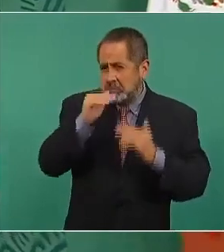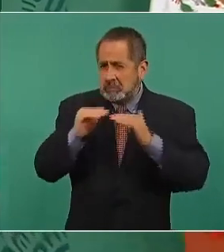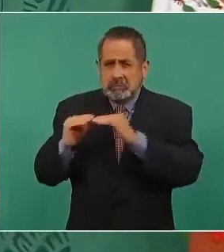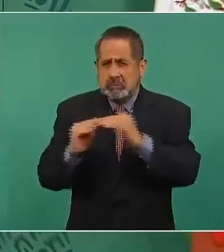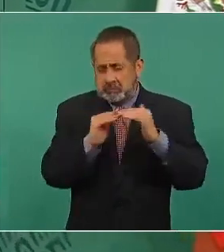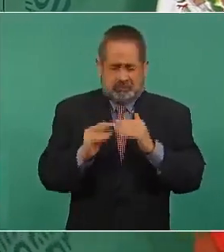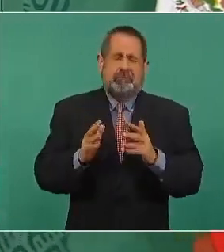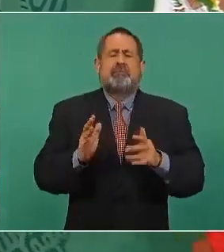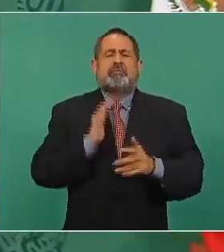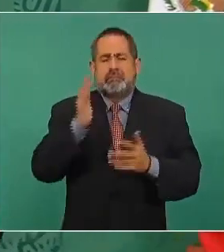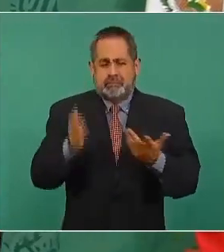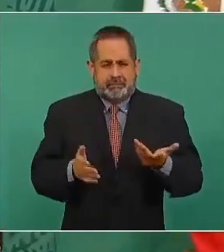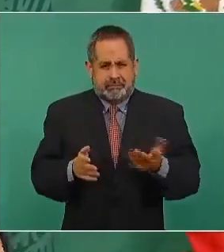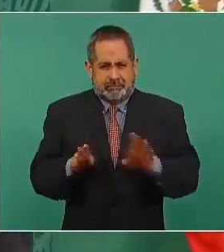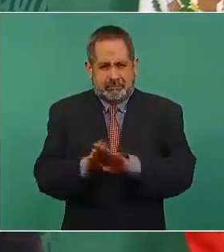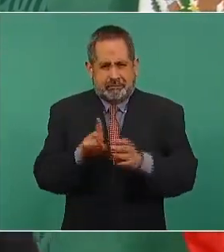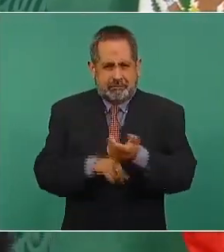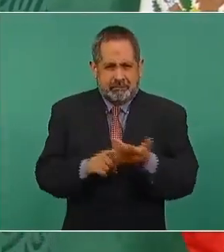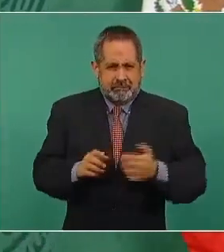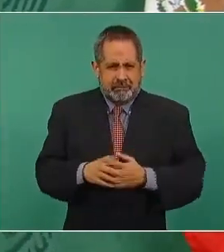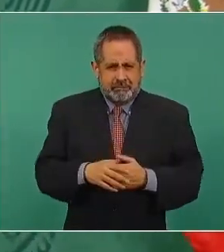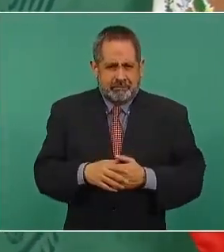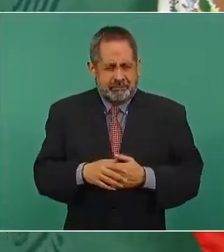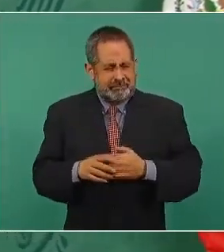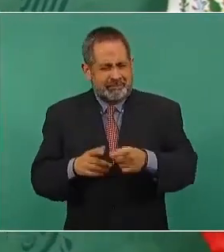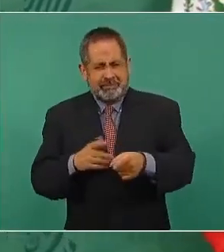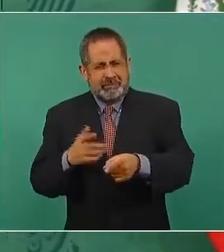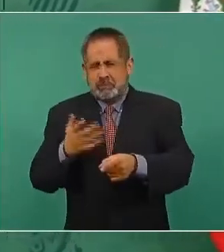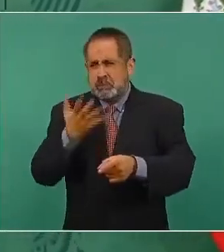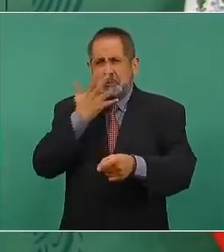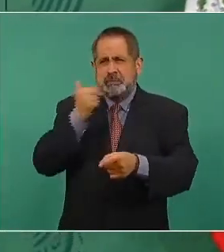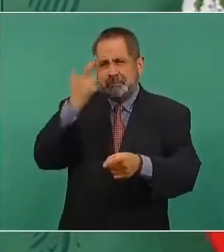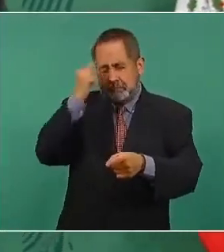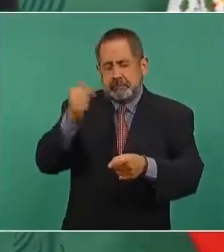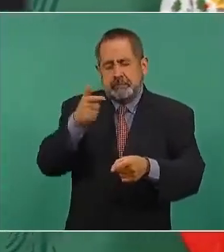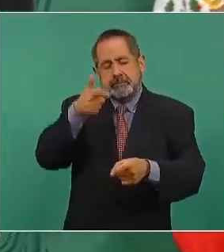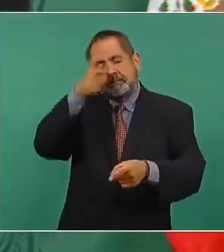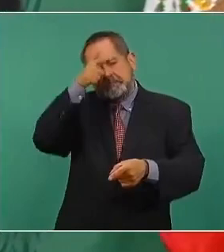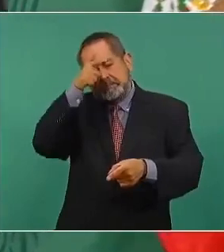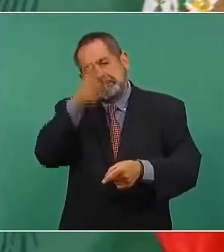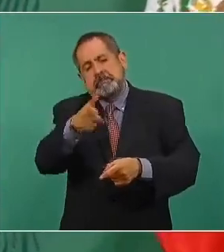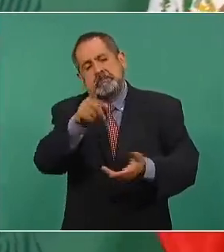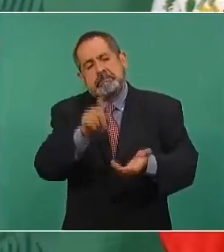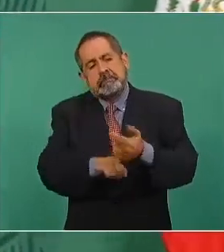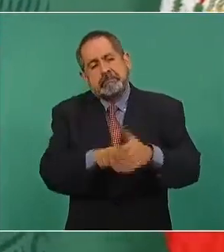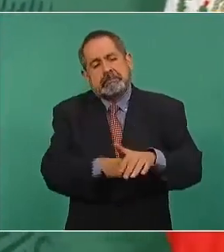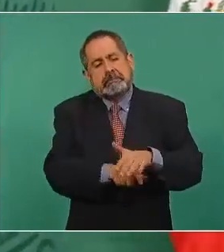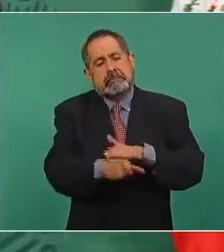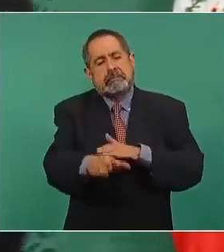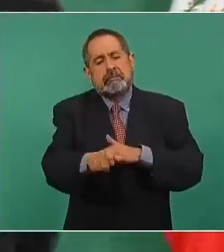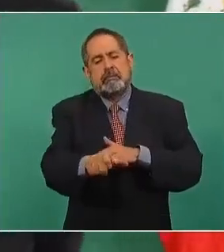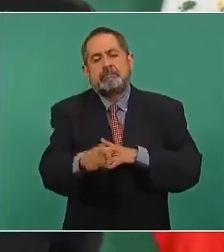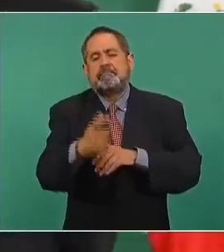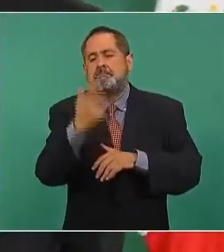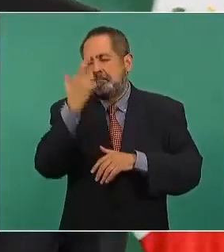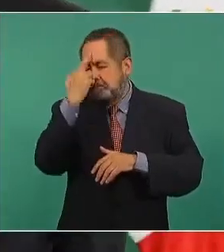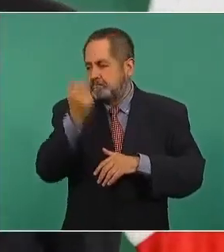Pues aquí sí que aplica aquello de que lo que no suena lógico suena metálico.